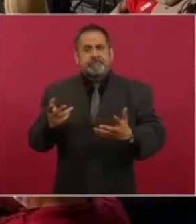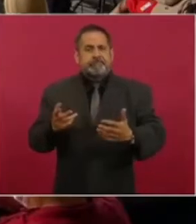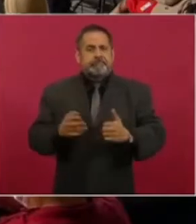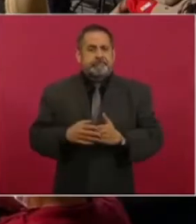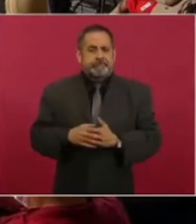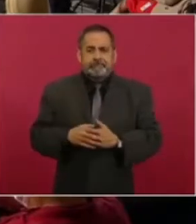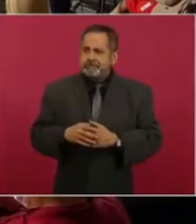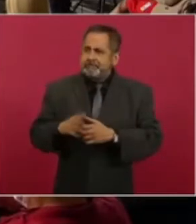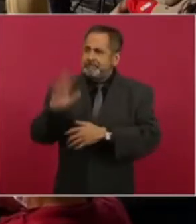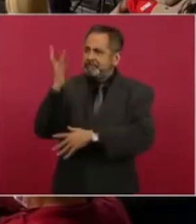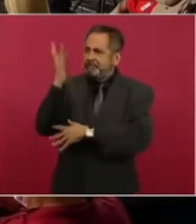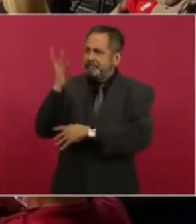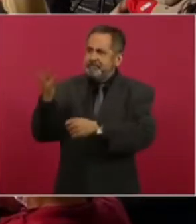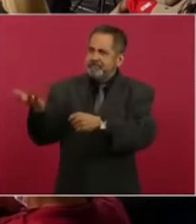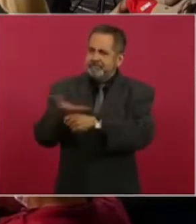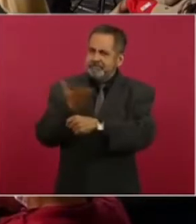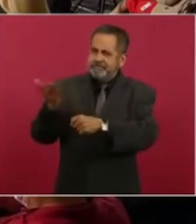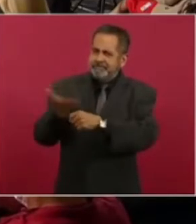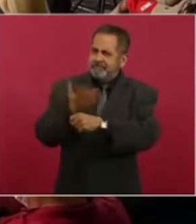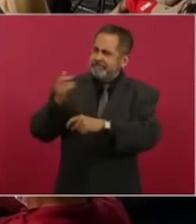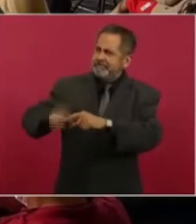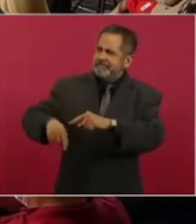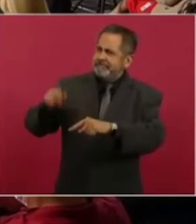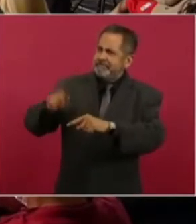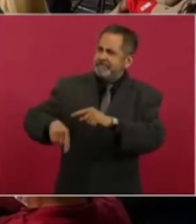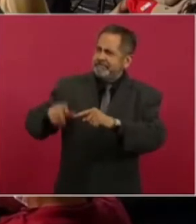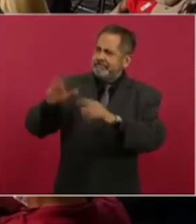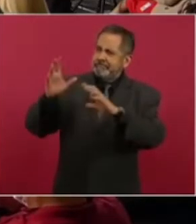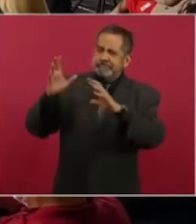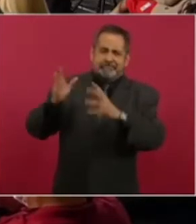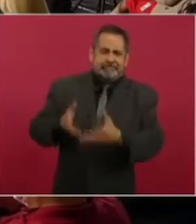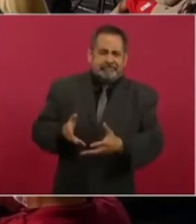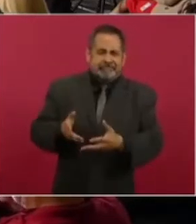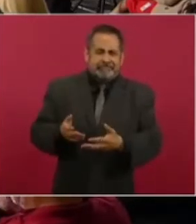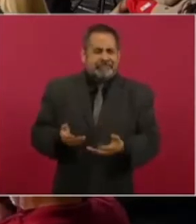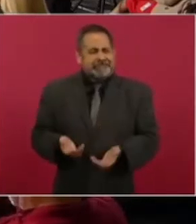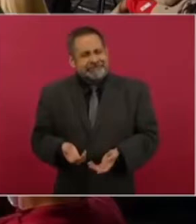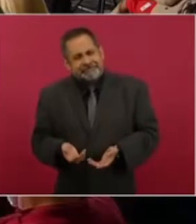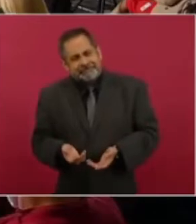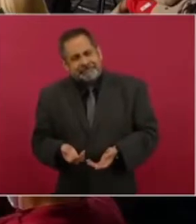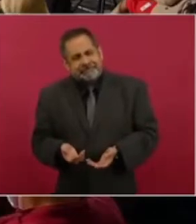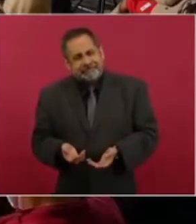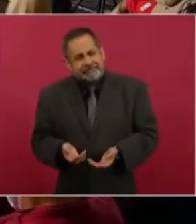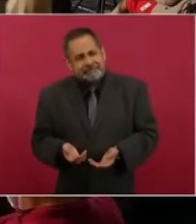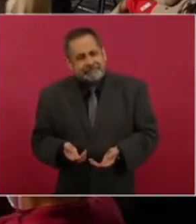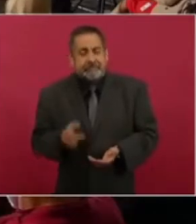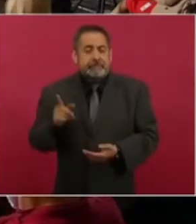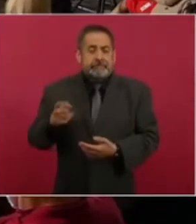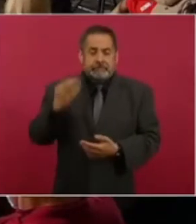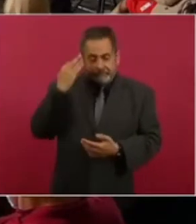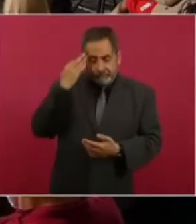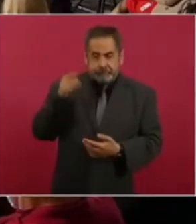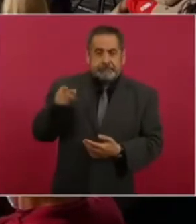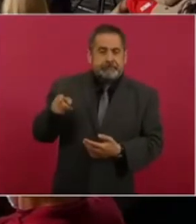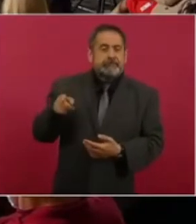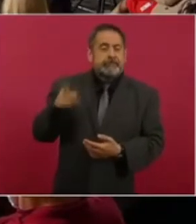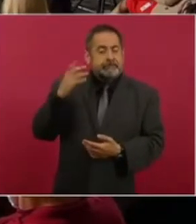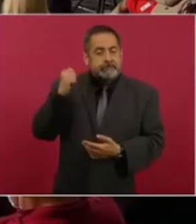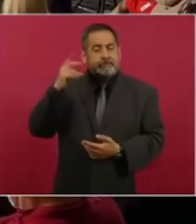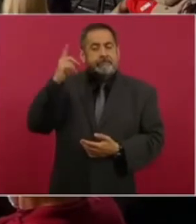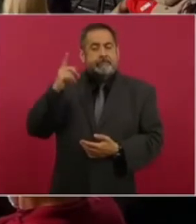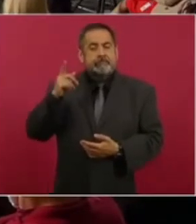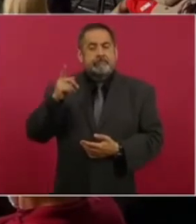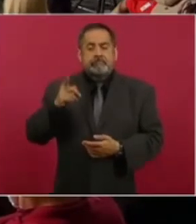para tala de caoba, y es cuando se creó